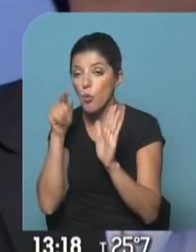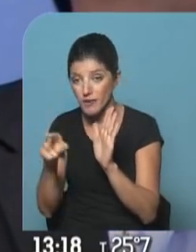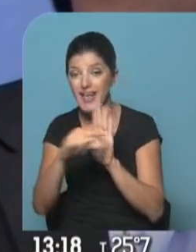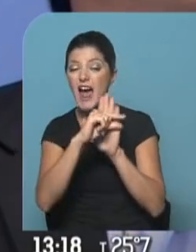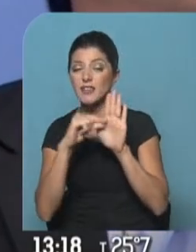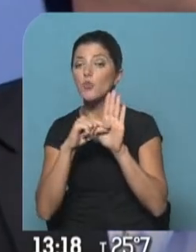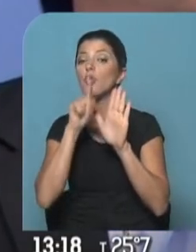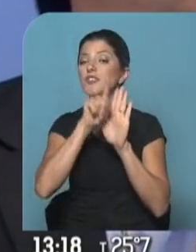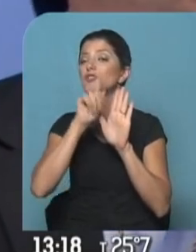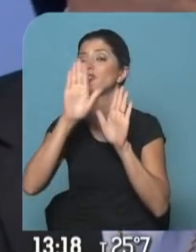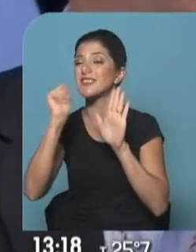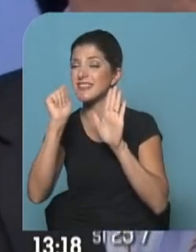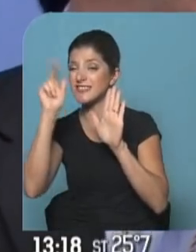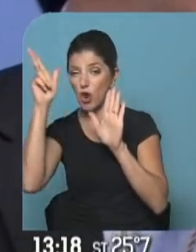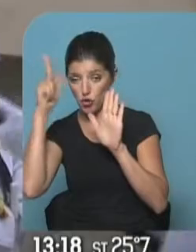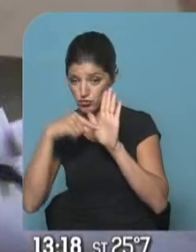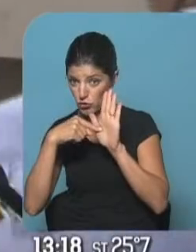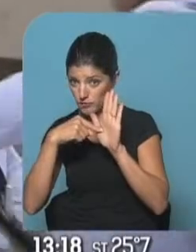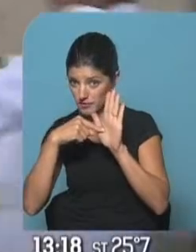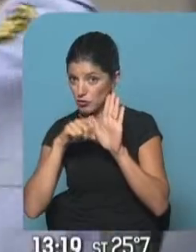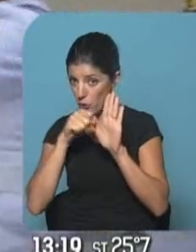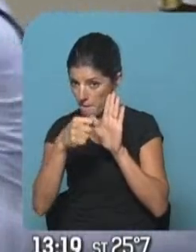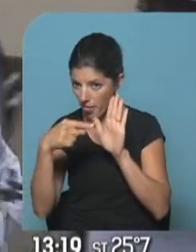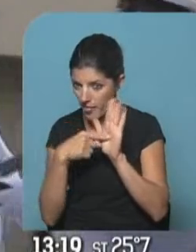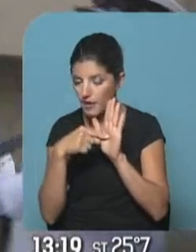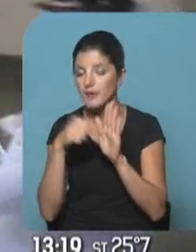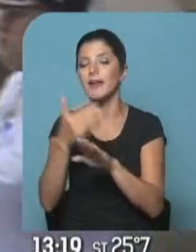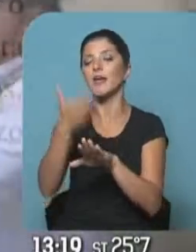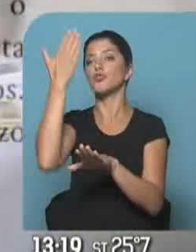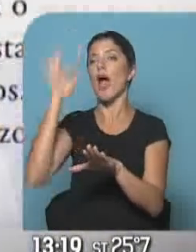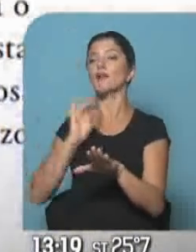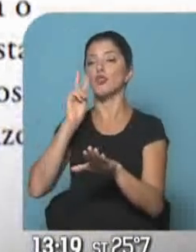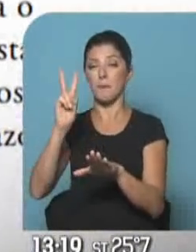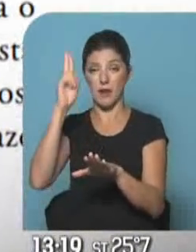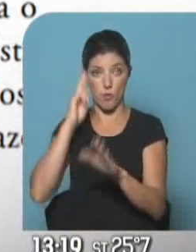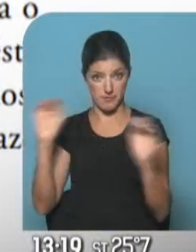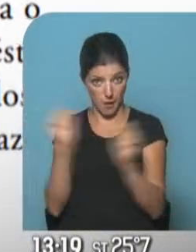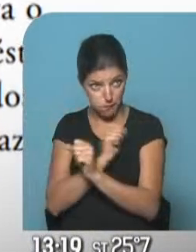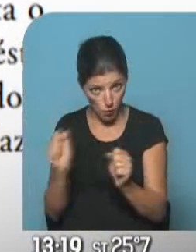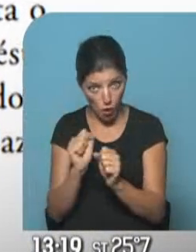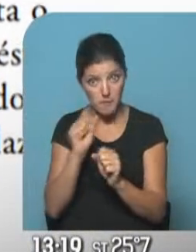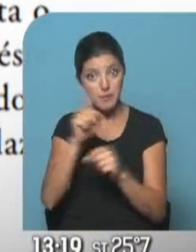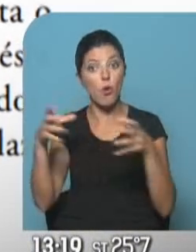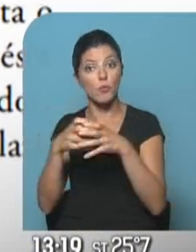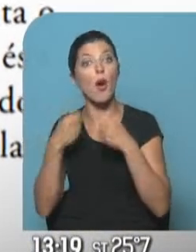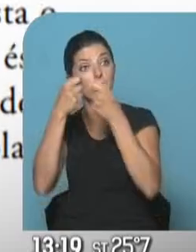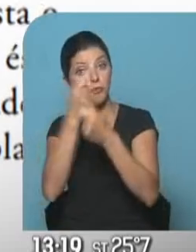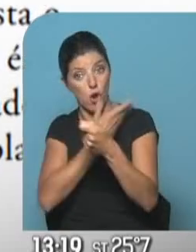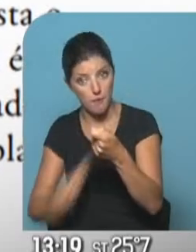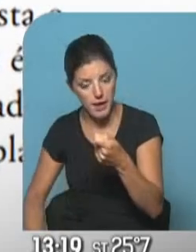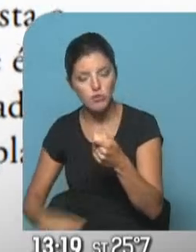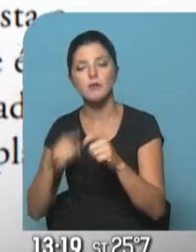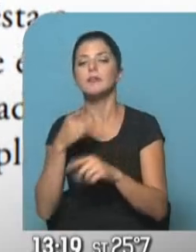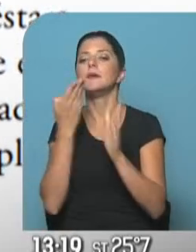artículo 168 de la Constitución aprobada en 2009 por impulso del propio oficialismo que establecía una